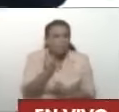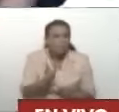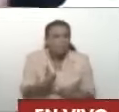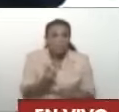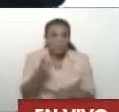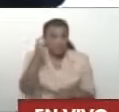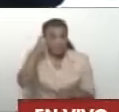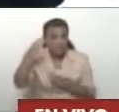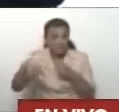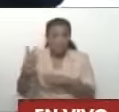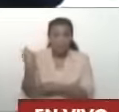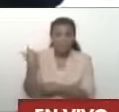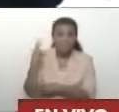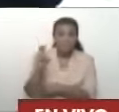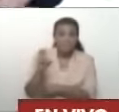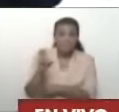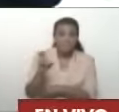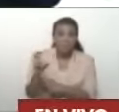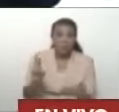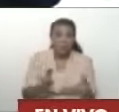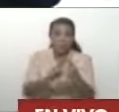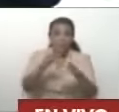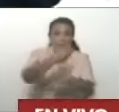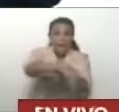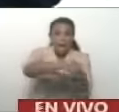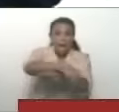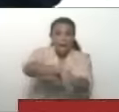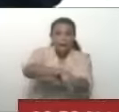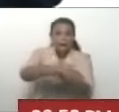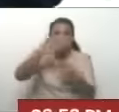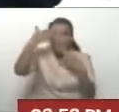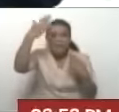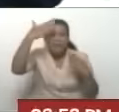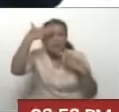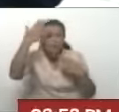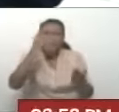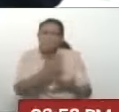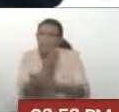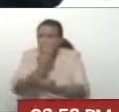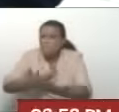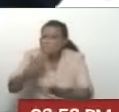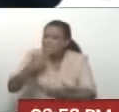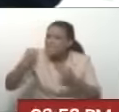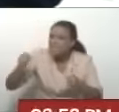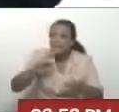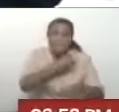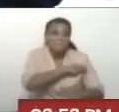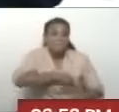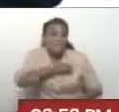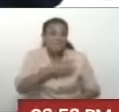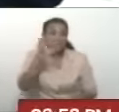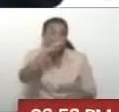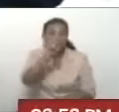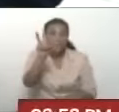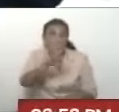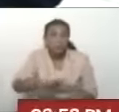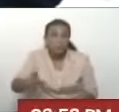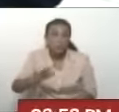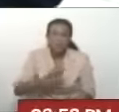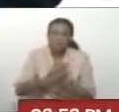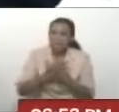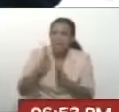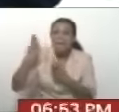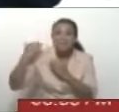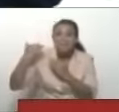estos días, a partir del viernes, que nos hemos encontrado en la calle, le mandan un abrazo y un agradecimiento, porque la gran misión Venezuela Joven viene a abrazar